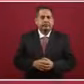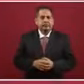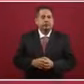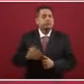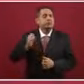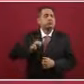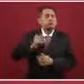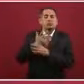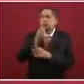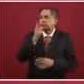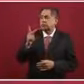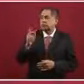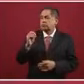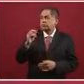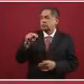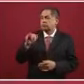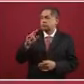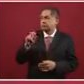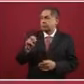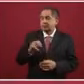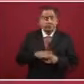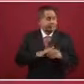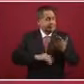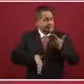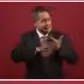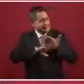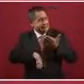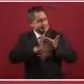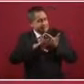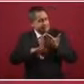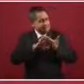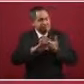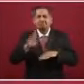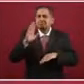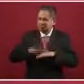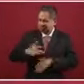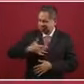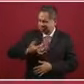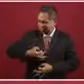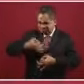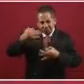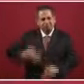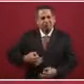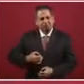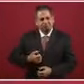Ponciano Arriaga, entre más me golpean, más digno me siento.